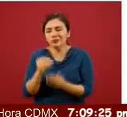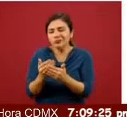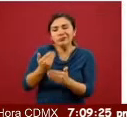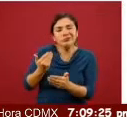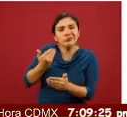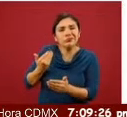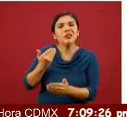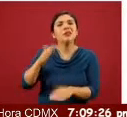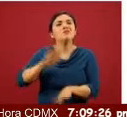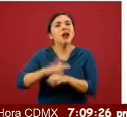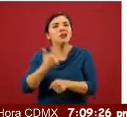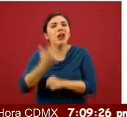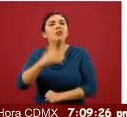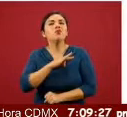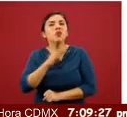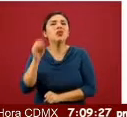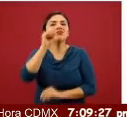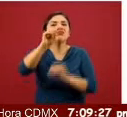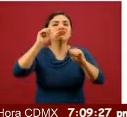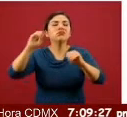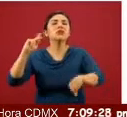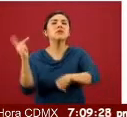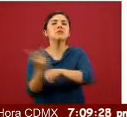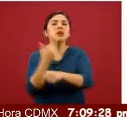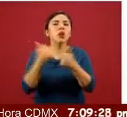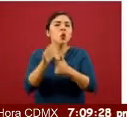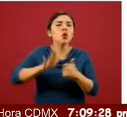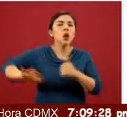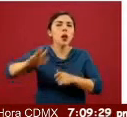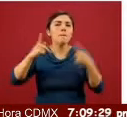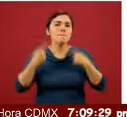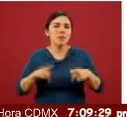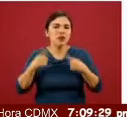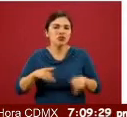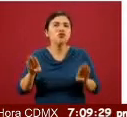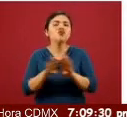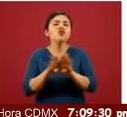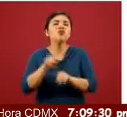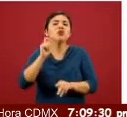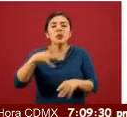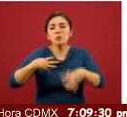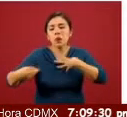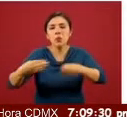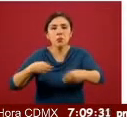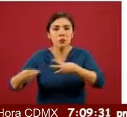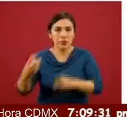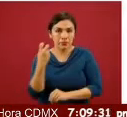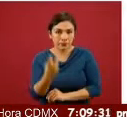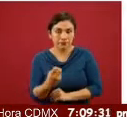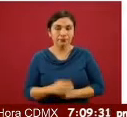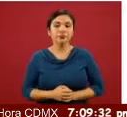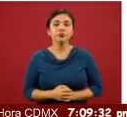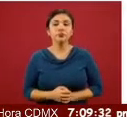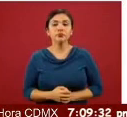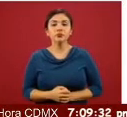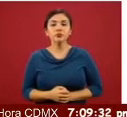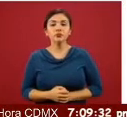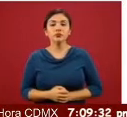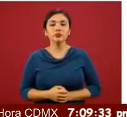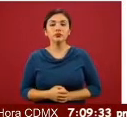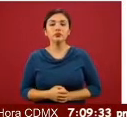afectación también que puede estar sucediendo entre la población en función de la transmisión. Si vemos la